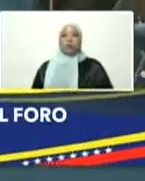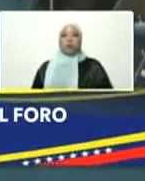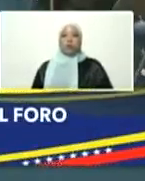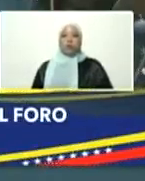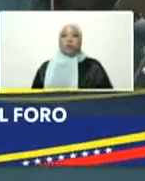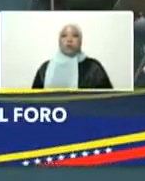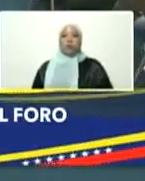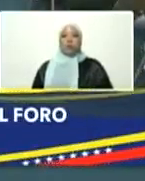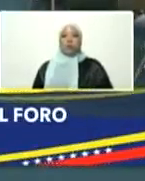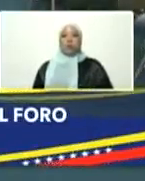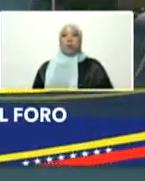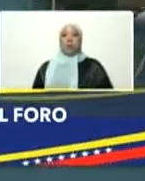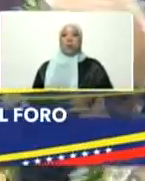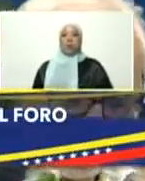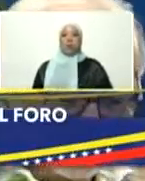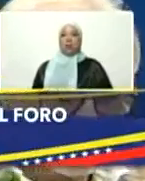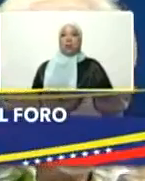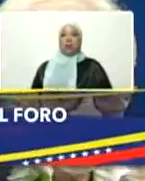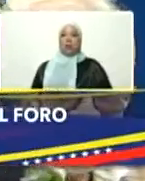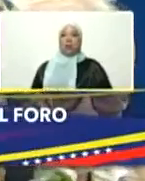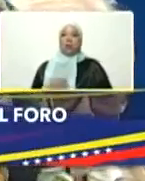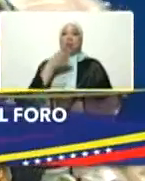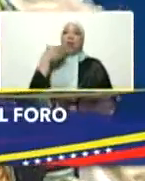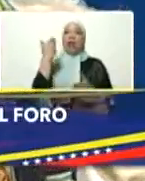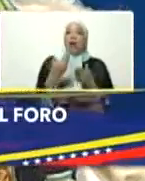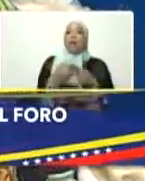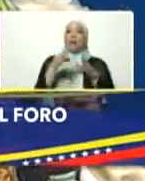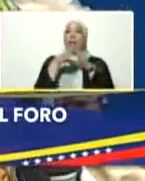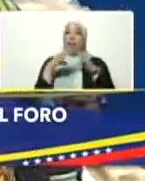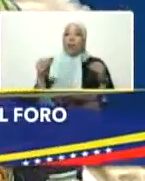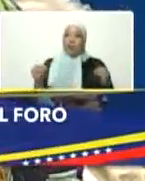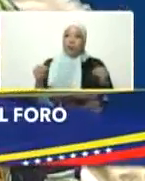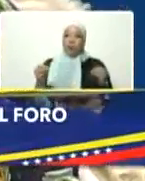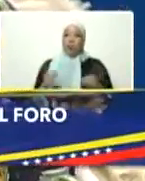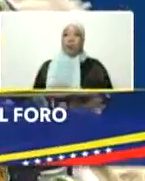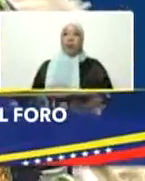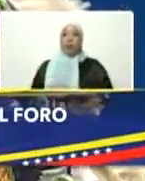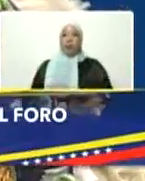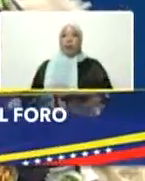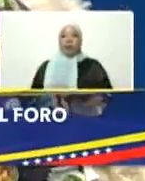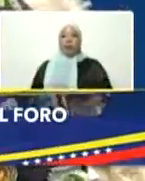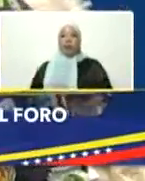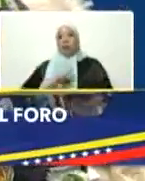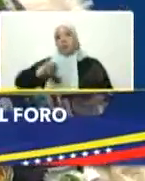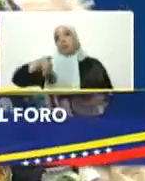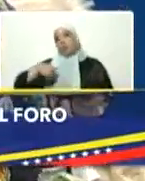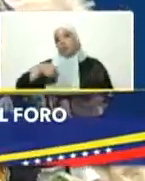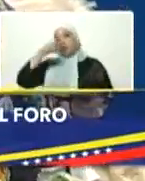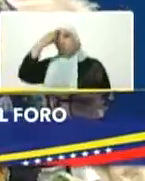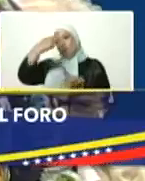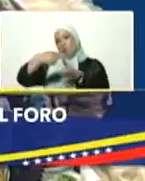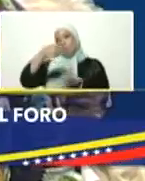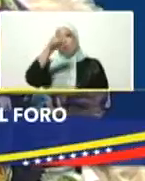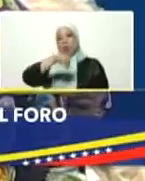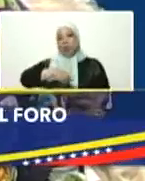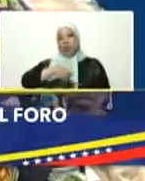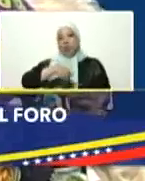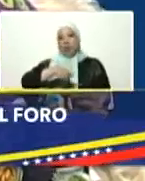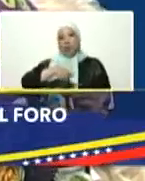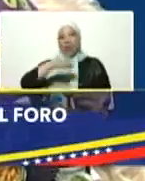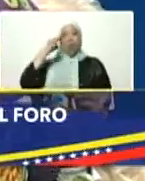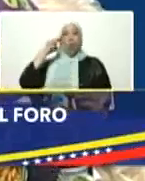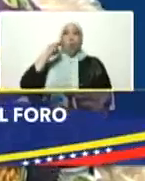Bueno, gracias a todos y a todas, presidente. Para nosotros un honor estar aquí en la tierra de